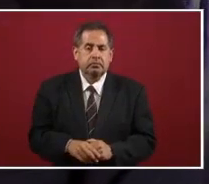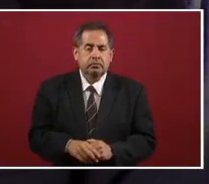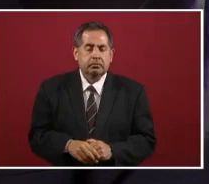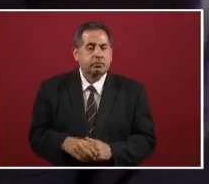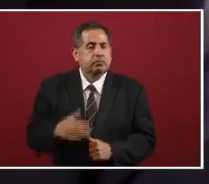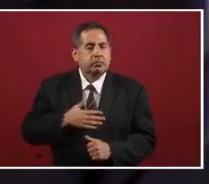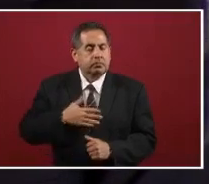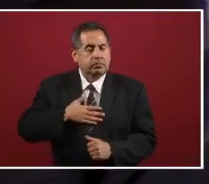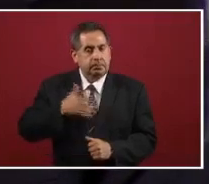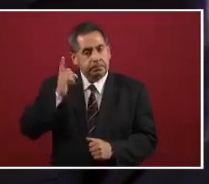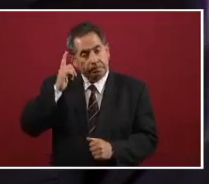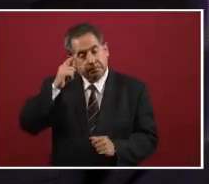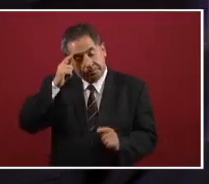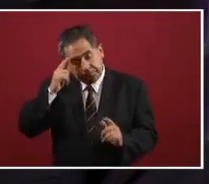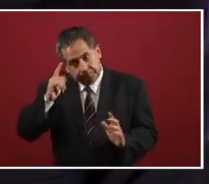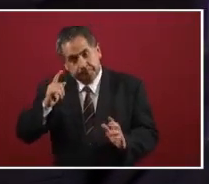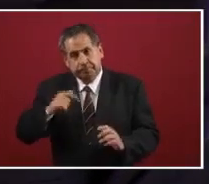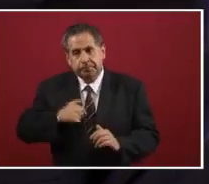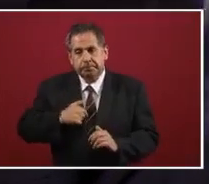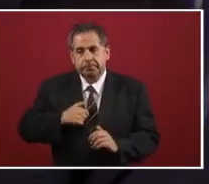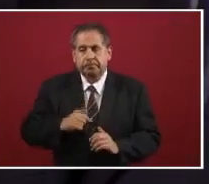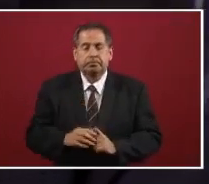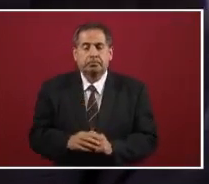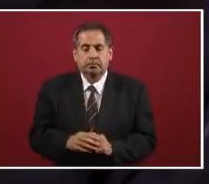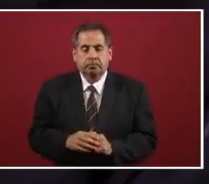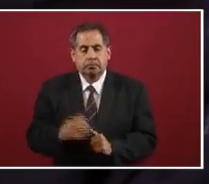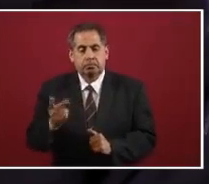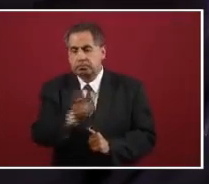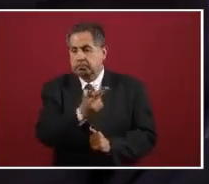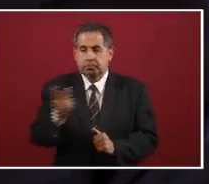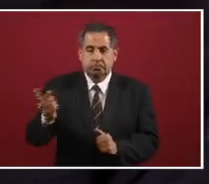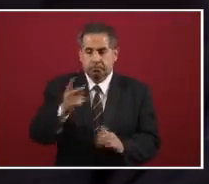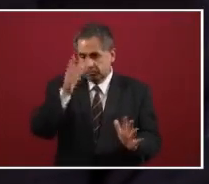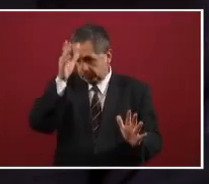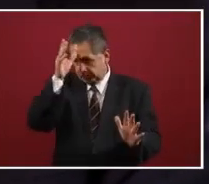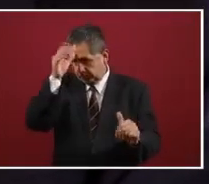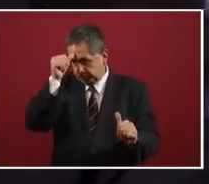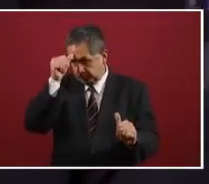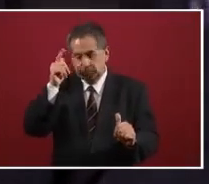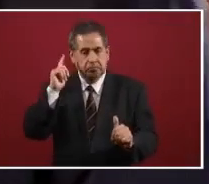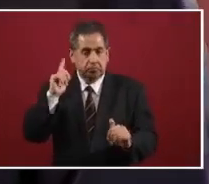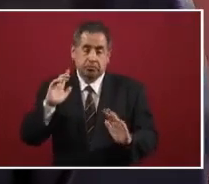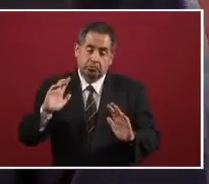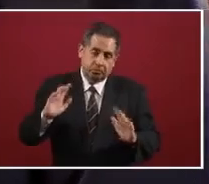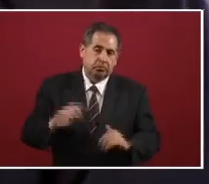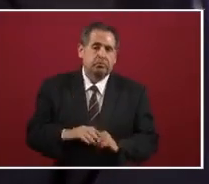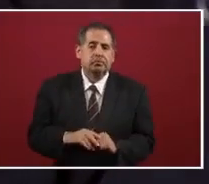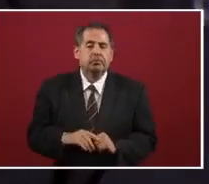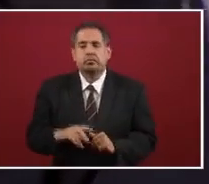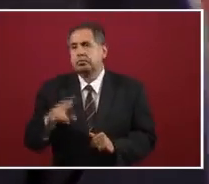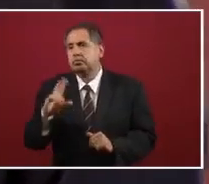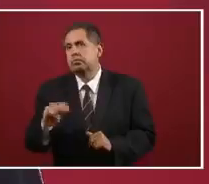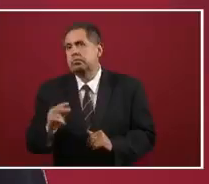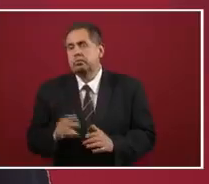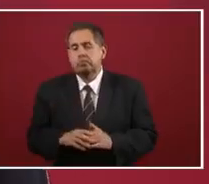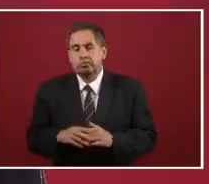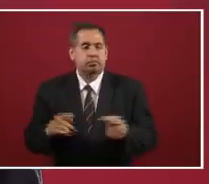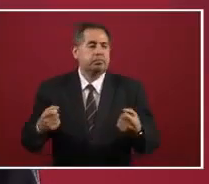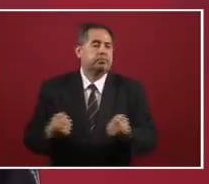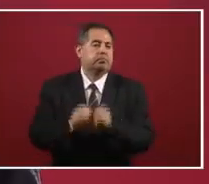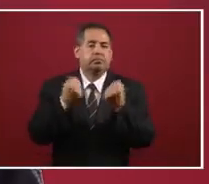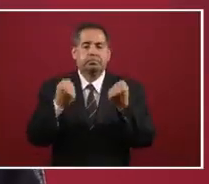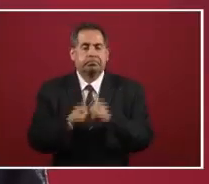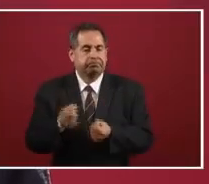yo espero que se llegue a un acuerdo, que no haya